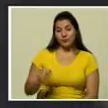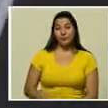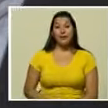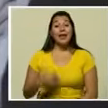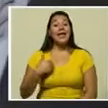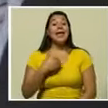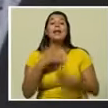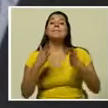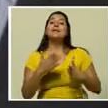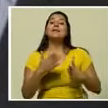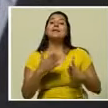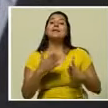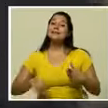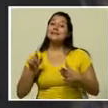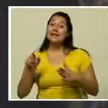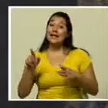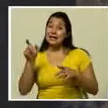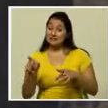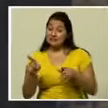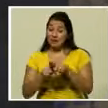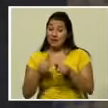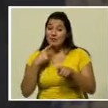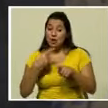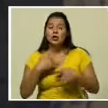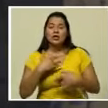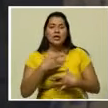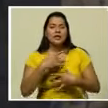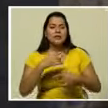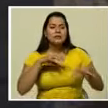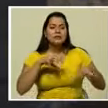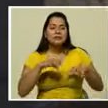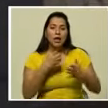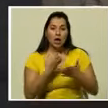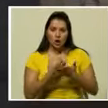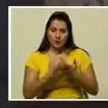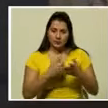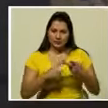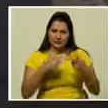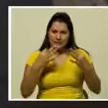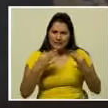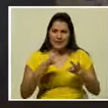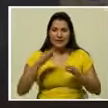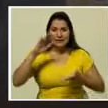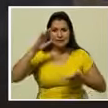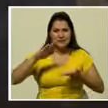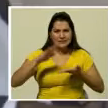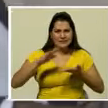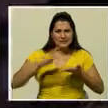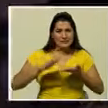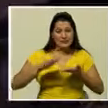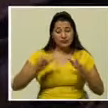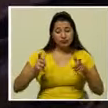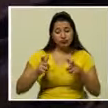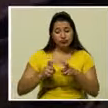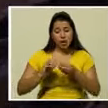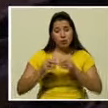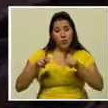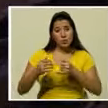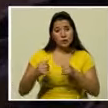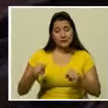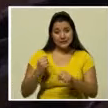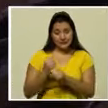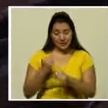ministro de la Presidencia también manifestó interés en la reactivación de la economía y reducir la tasa de desempleo. Bien,